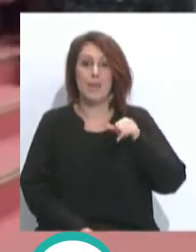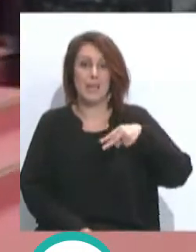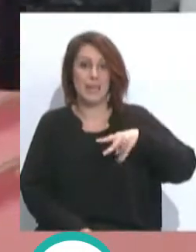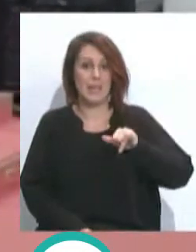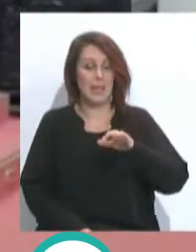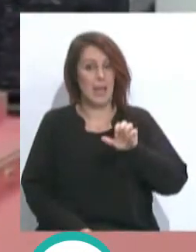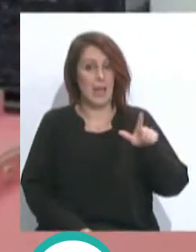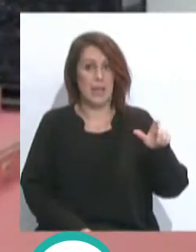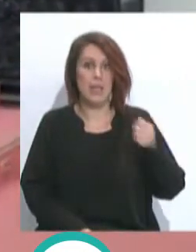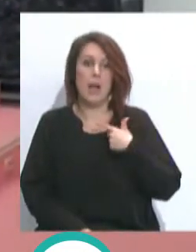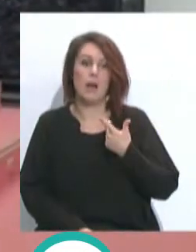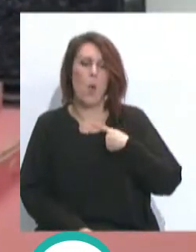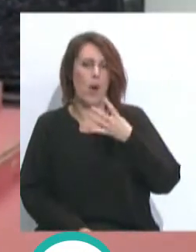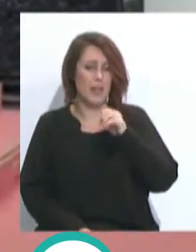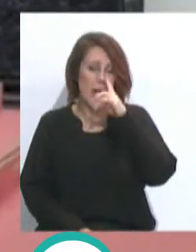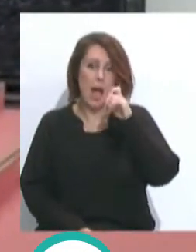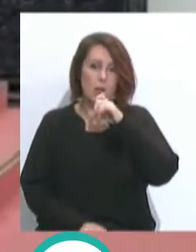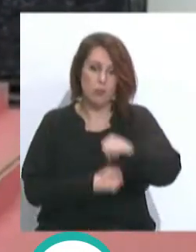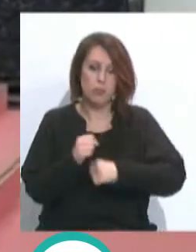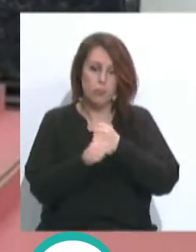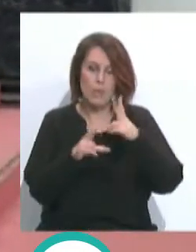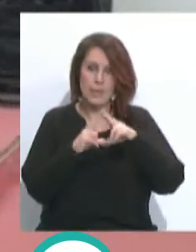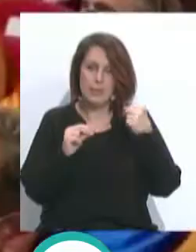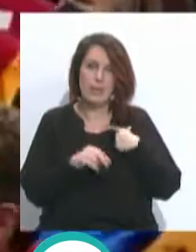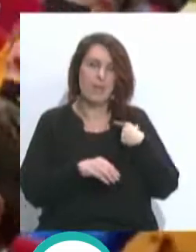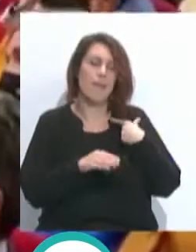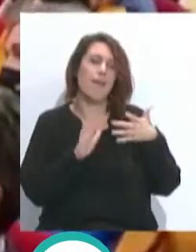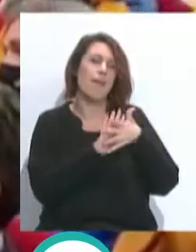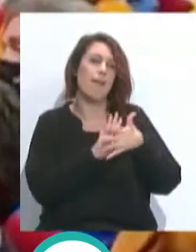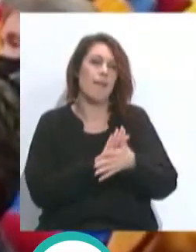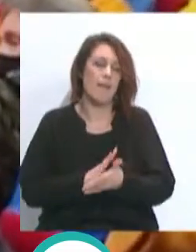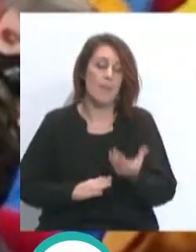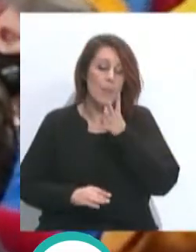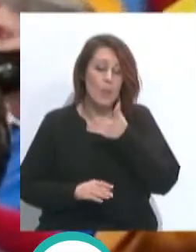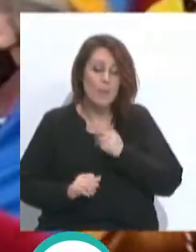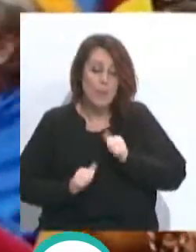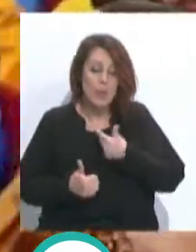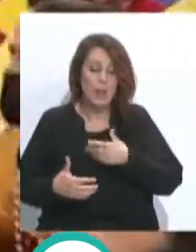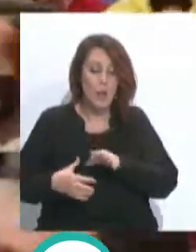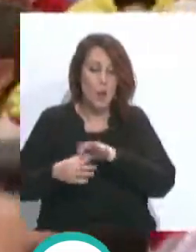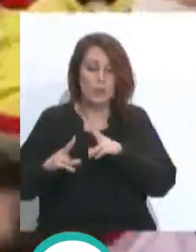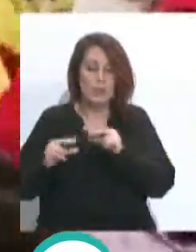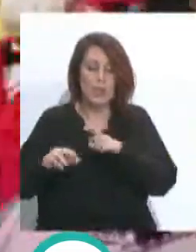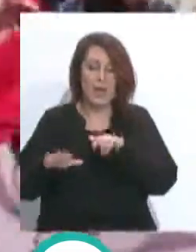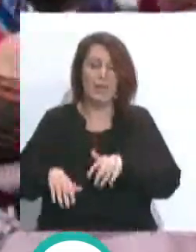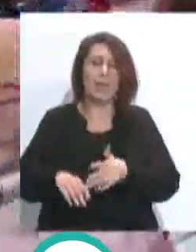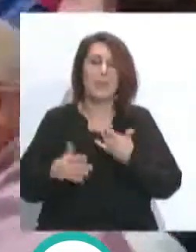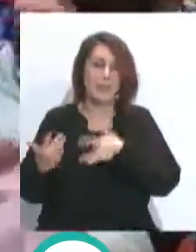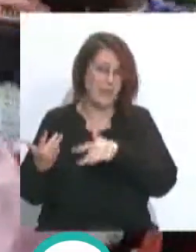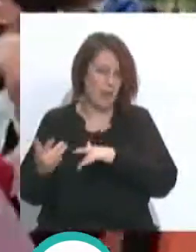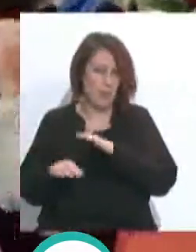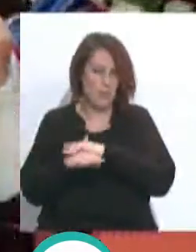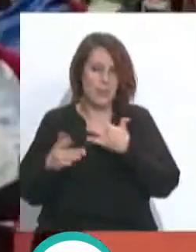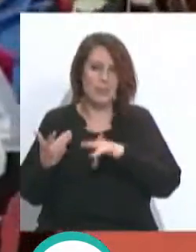recorrido por estas cuatro décadas de UCA y por su origen ligado a la Universidad Sevillana. Entre todos, Sevilla y